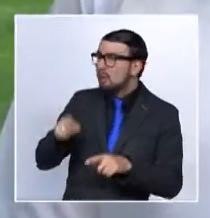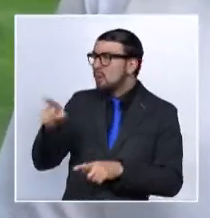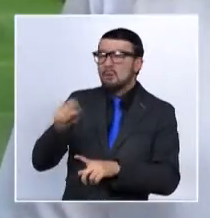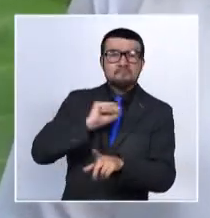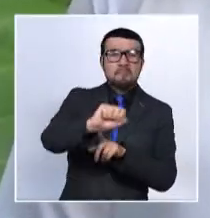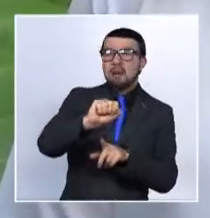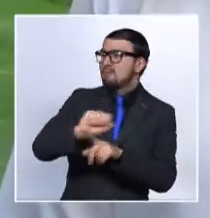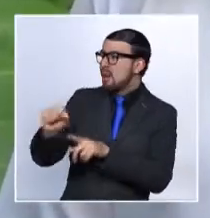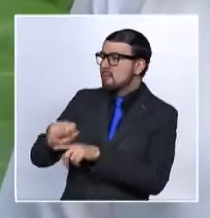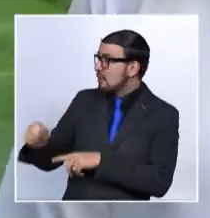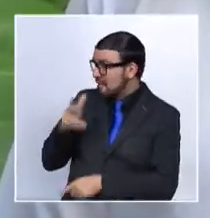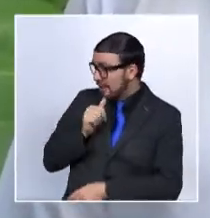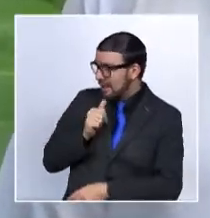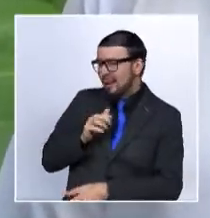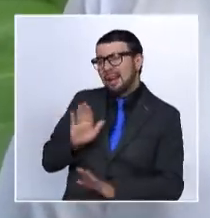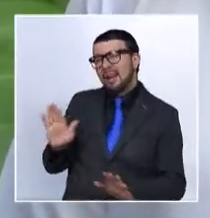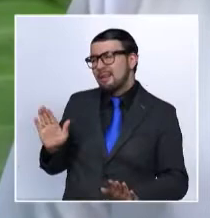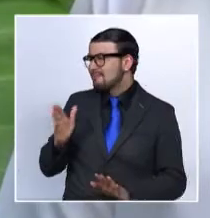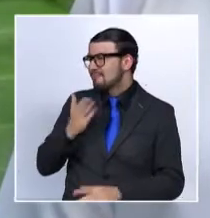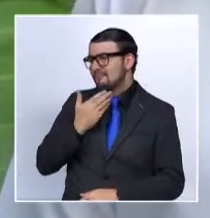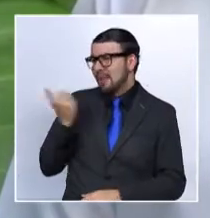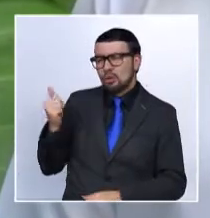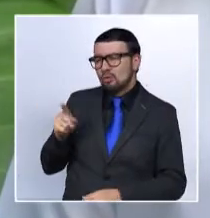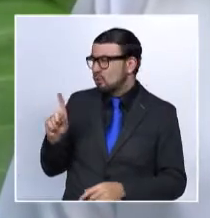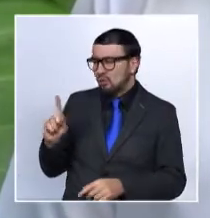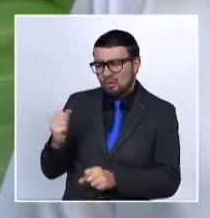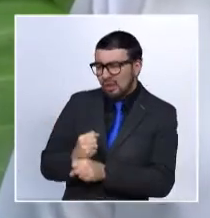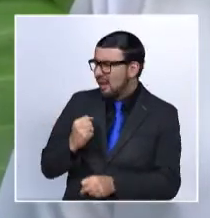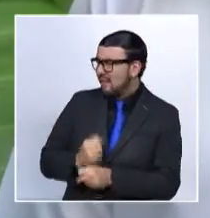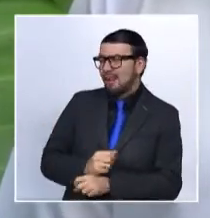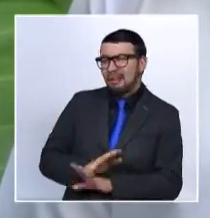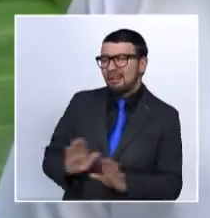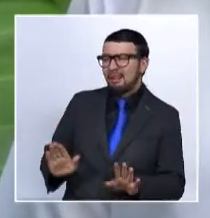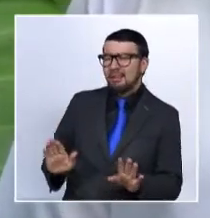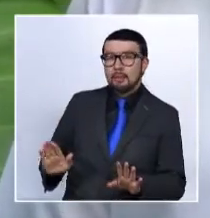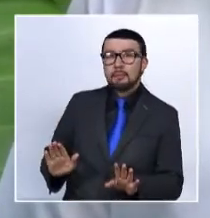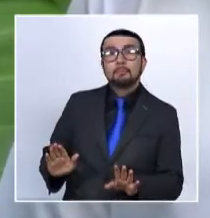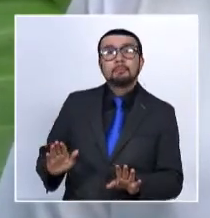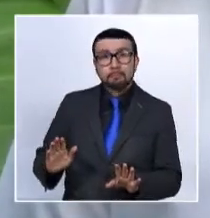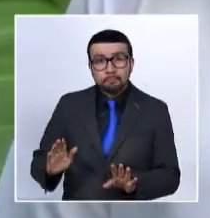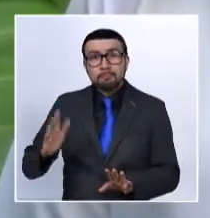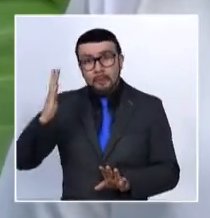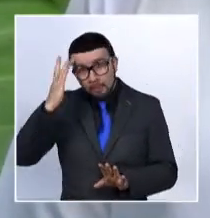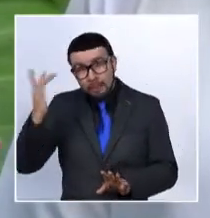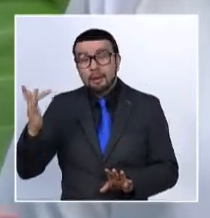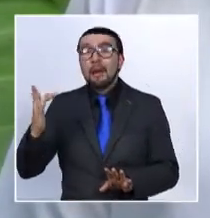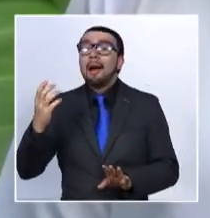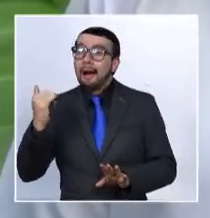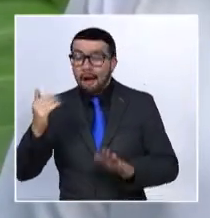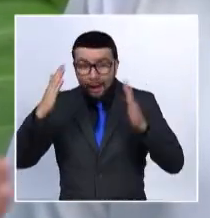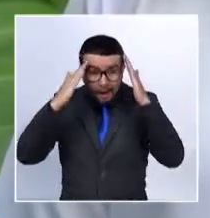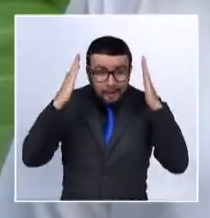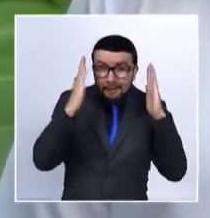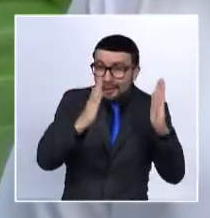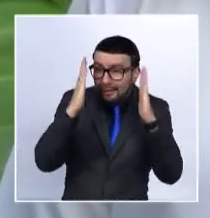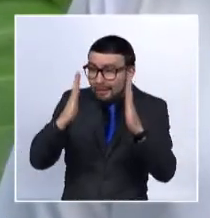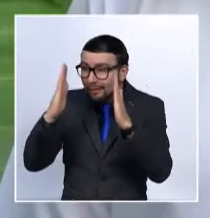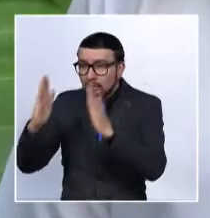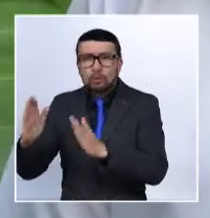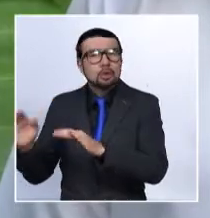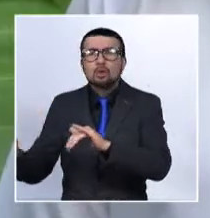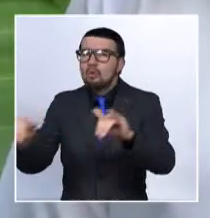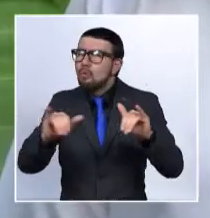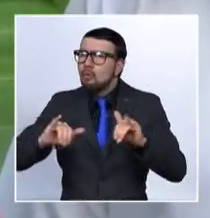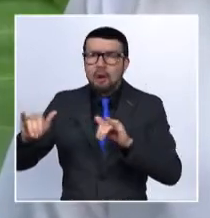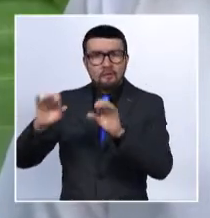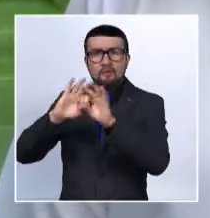manera, pues ese día preferiblemente no trabajemos, ¿sí? Porque hay que atender a todos nuestros pacientes y hacerlos sentir como si fueran en casa, y